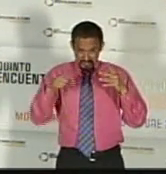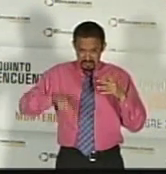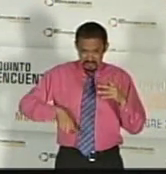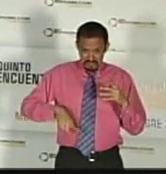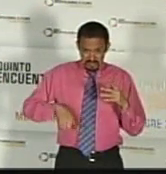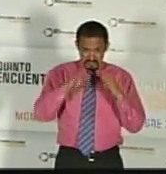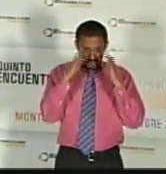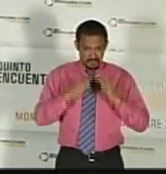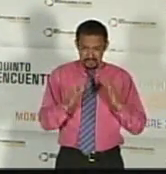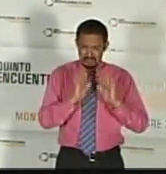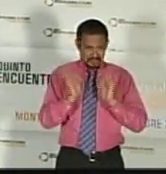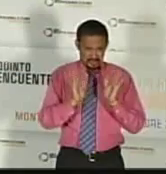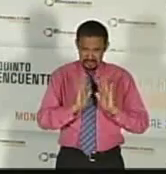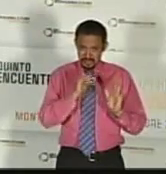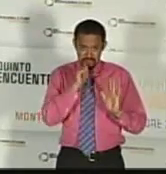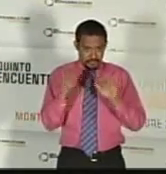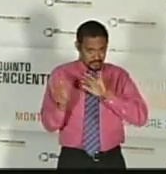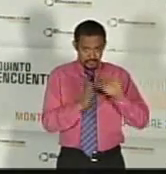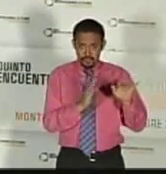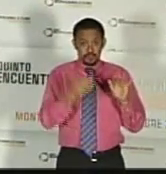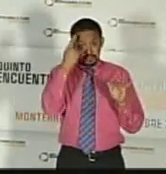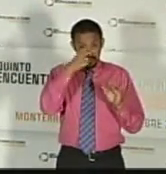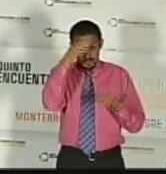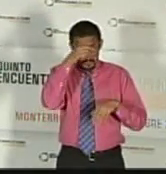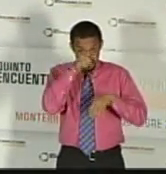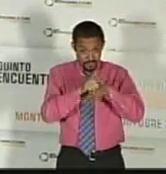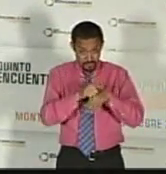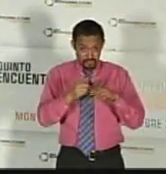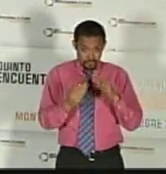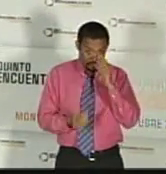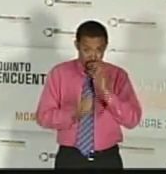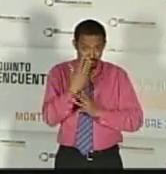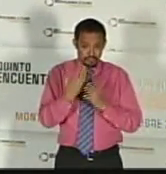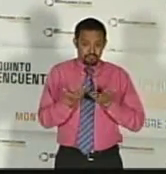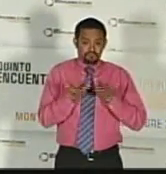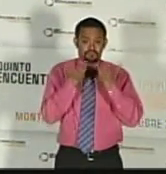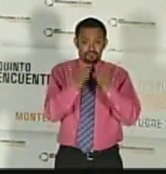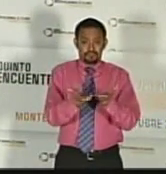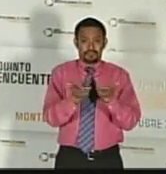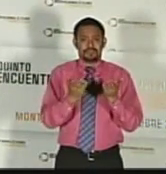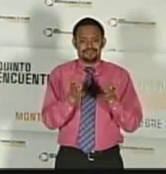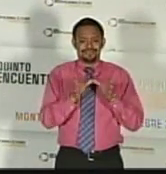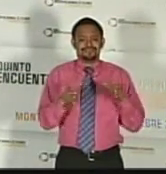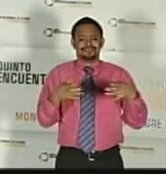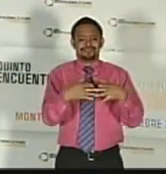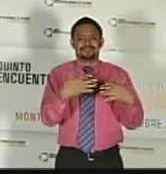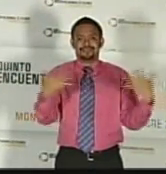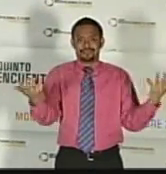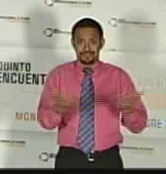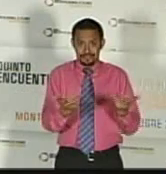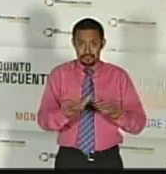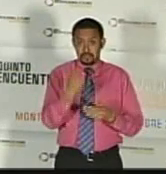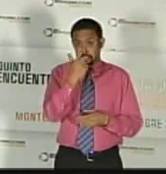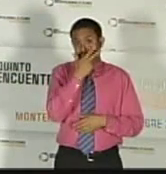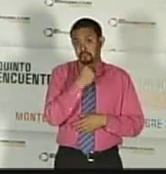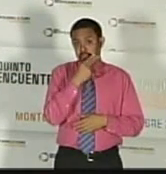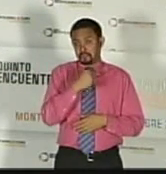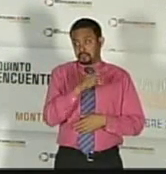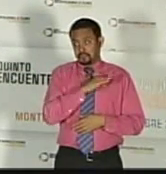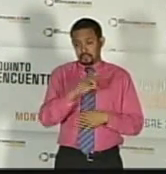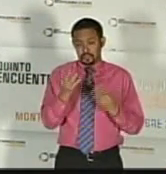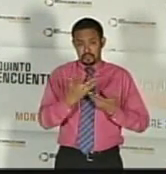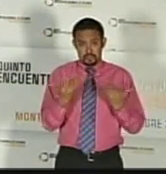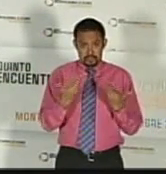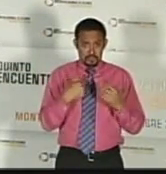todavía para la cultura emergente que la humanidad está creando. Un nombre posible podría ser una